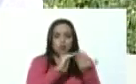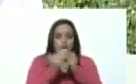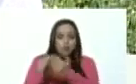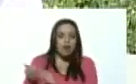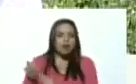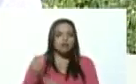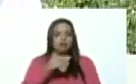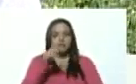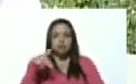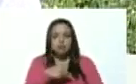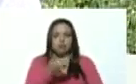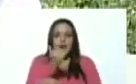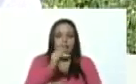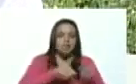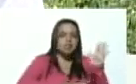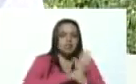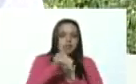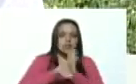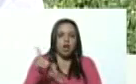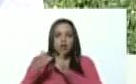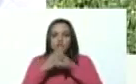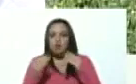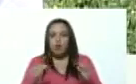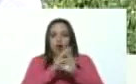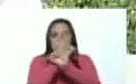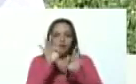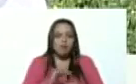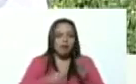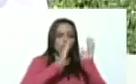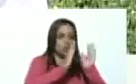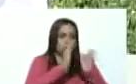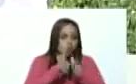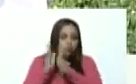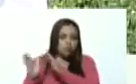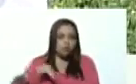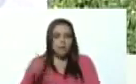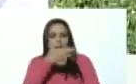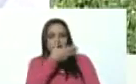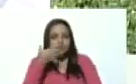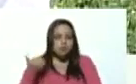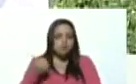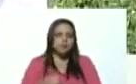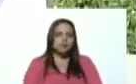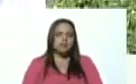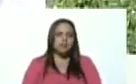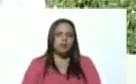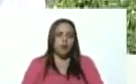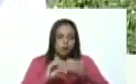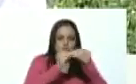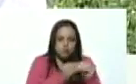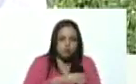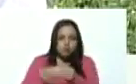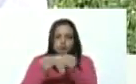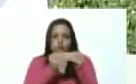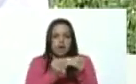nosotros vamos a desarrollar todo el modelo constructivo, el mejoramiento del hábitat, tanto estructural, como usted nos ha dicho, mi comandante, en